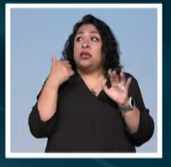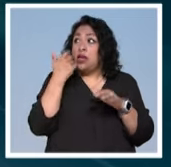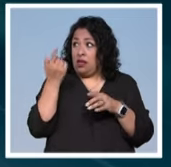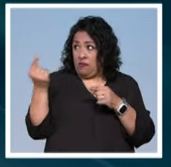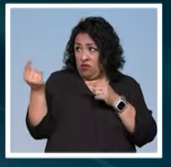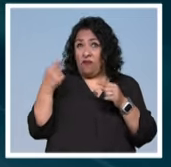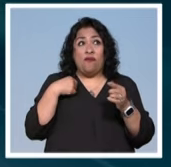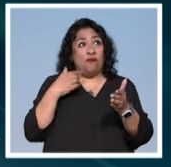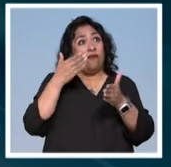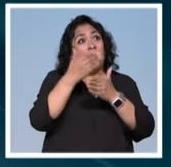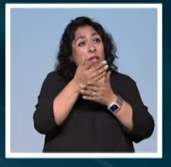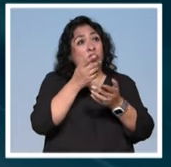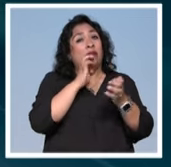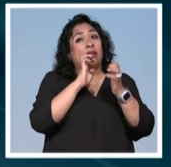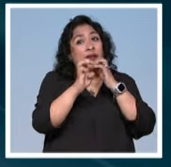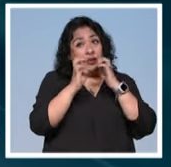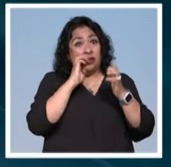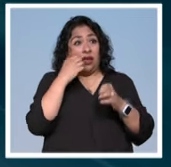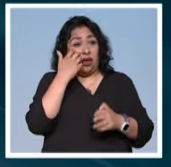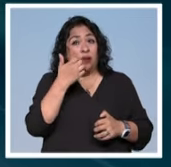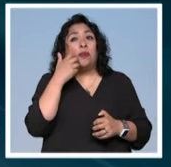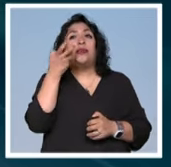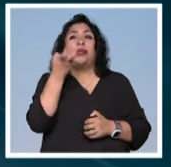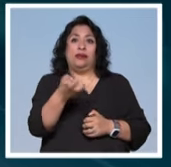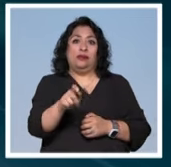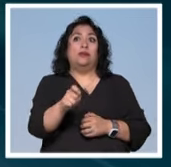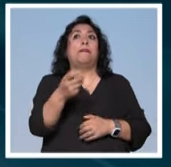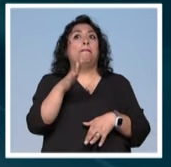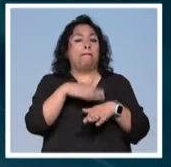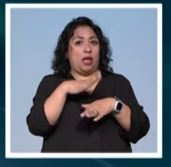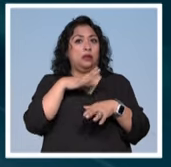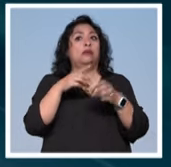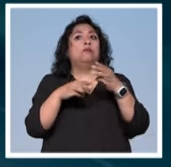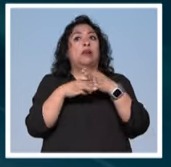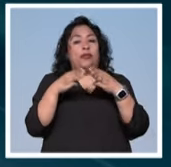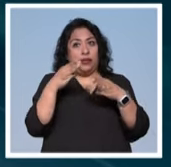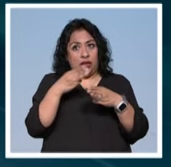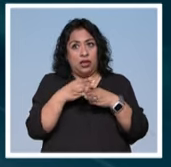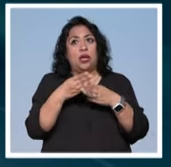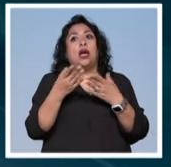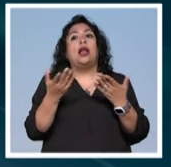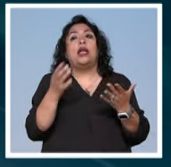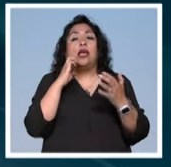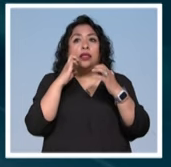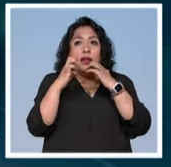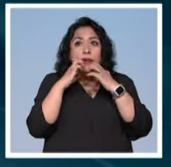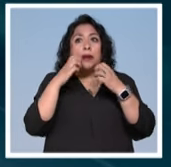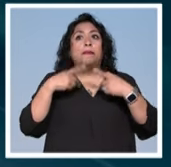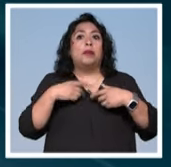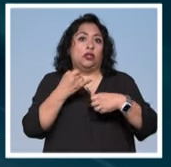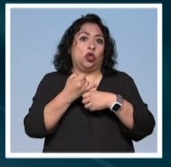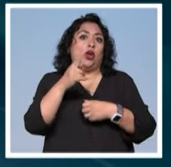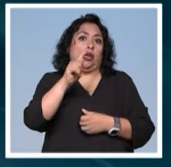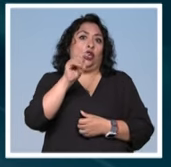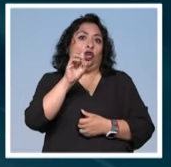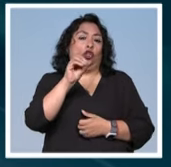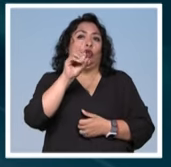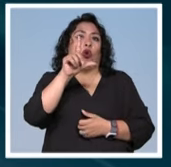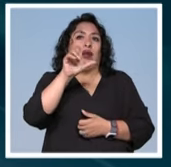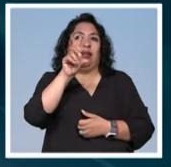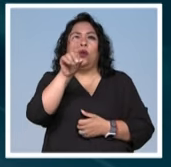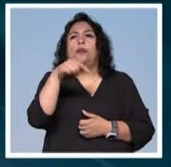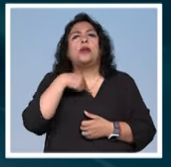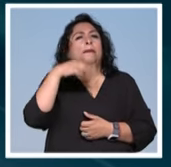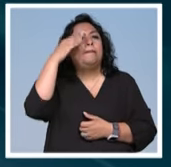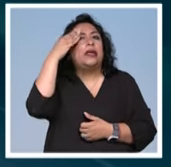entrevistarlo los los reporteros Y seguramente será el canal que más tenga materiales de entrevistas con un personaje como él no Claro Bueno nada